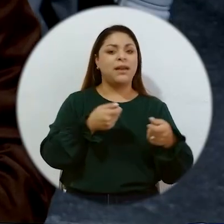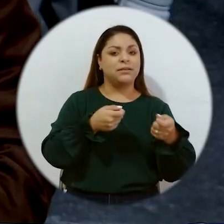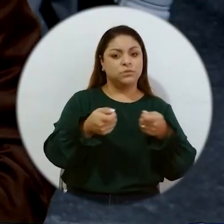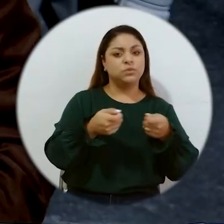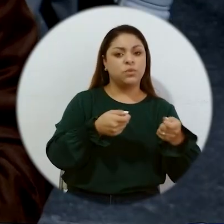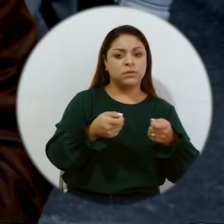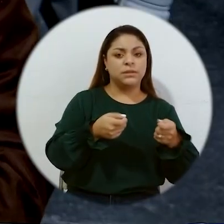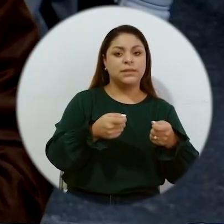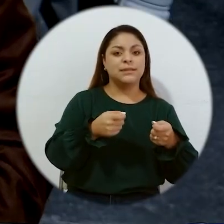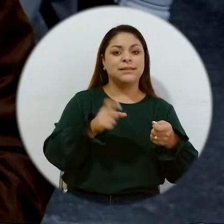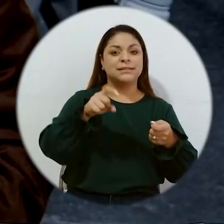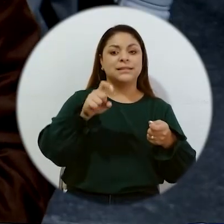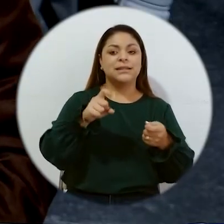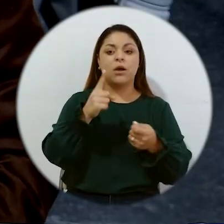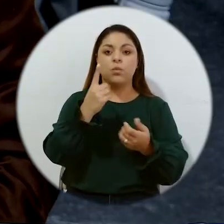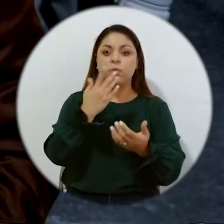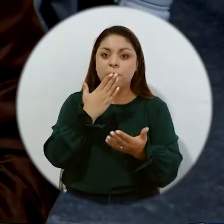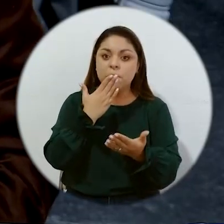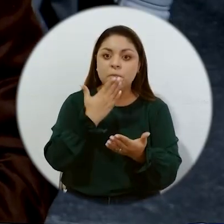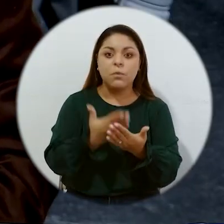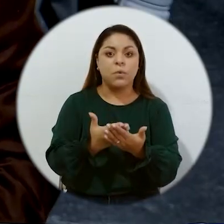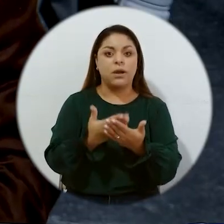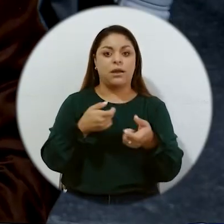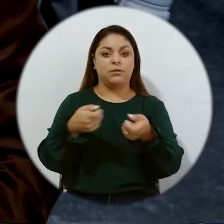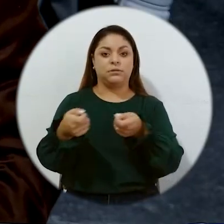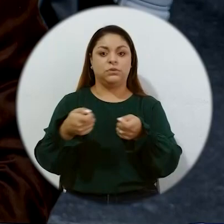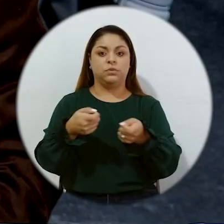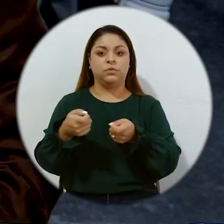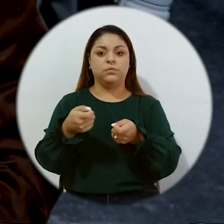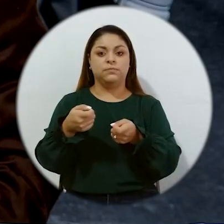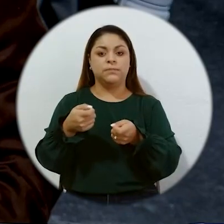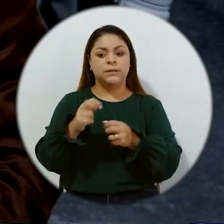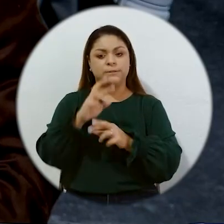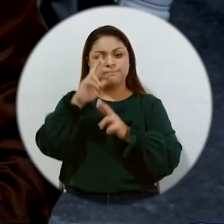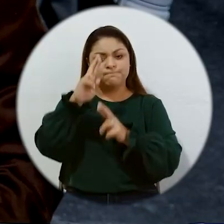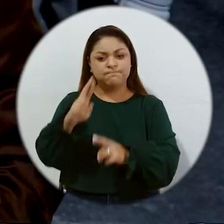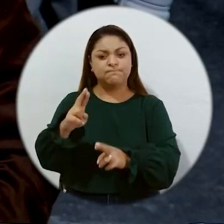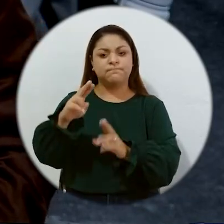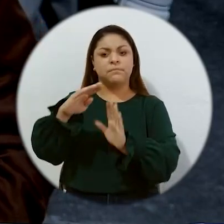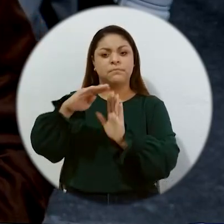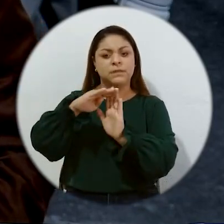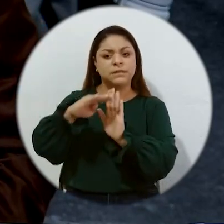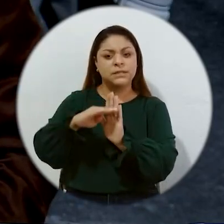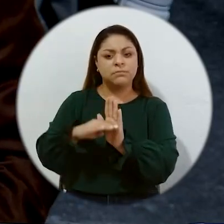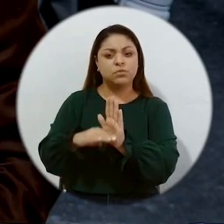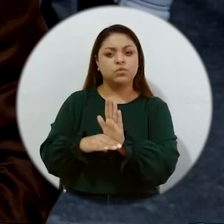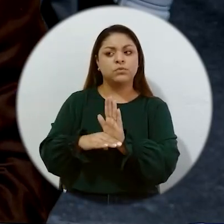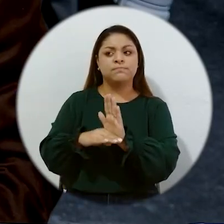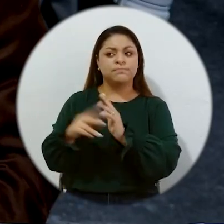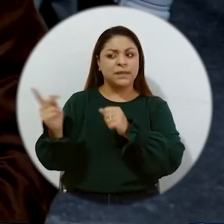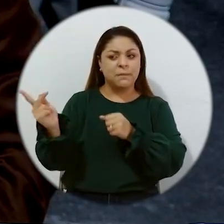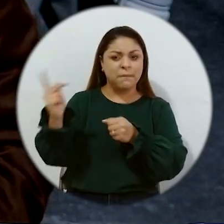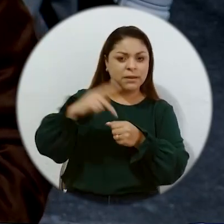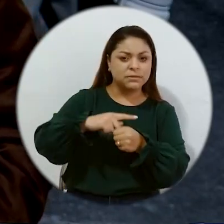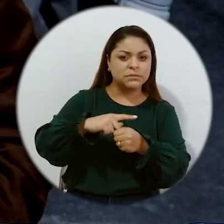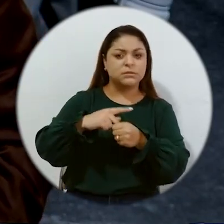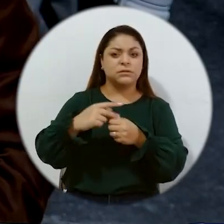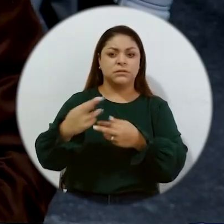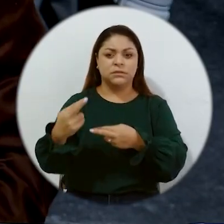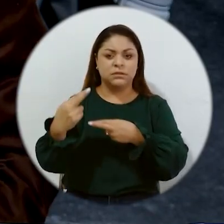gestión, sino una buena gestión, basada en principios muy participativos,